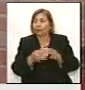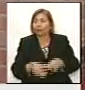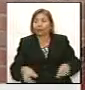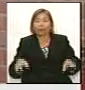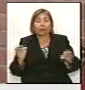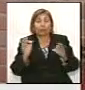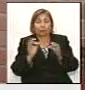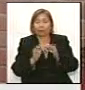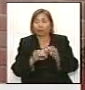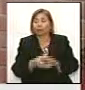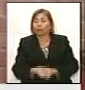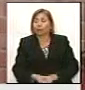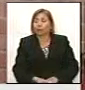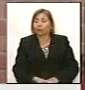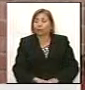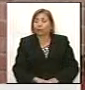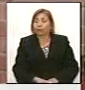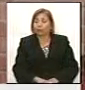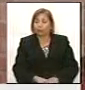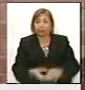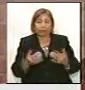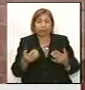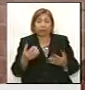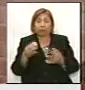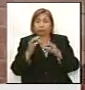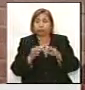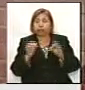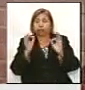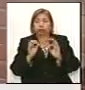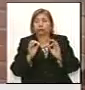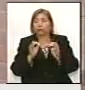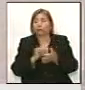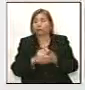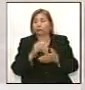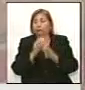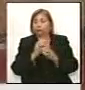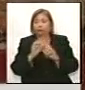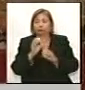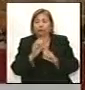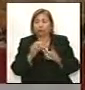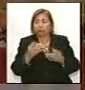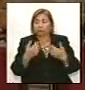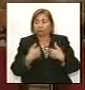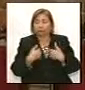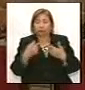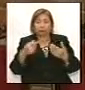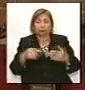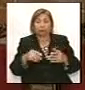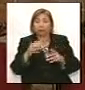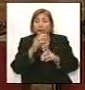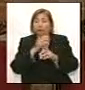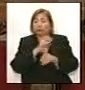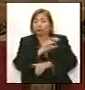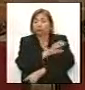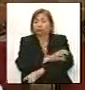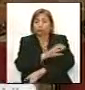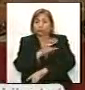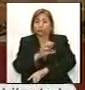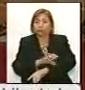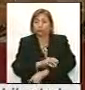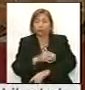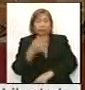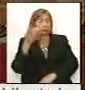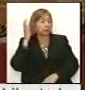importantísimo tener en pleno exclusivamente de patrimonio cultural. Ustedes han venido a Cajamarca en el canal del Congreso y habrán podido